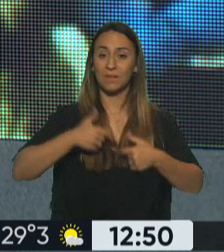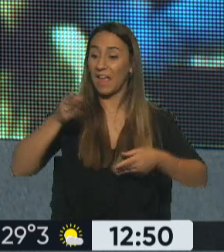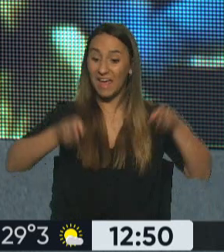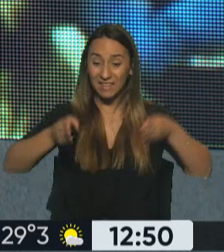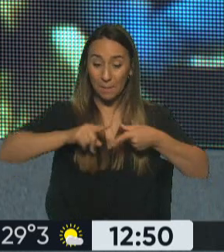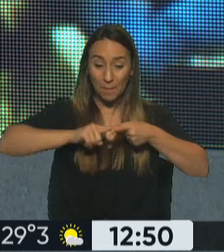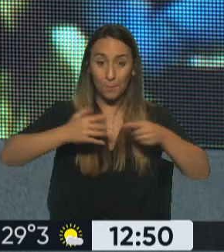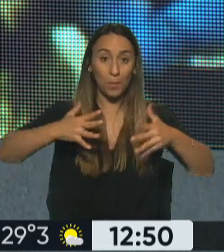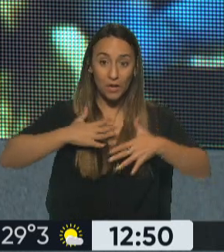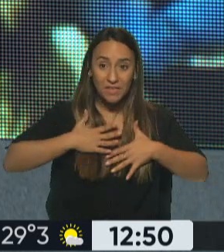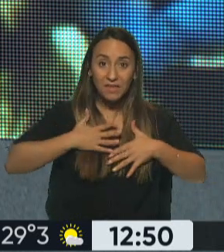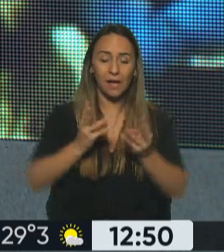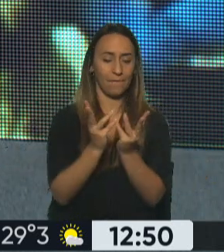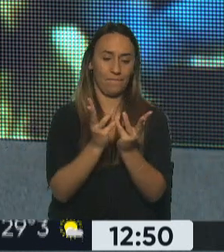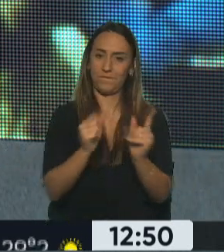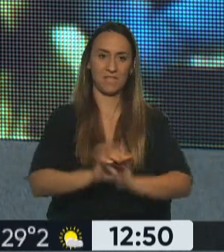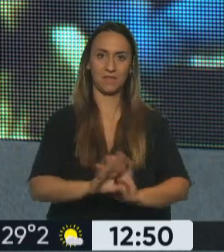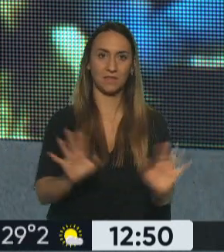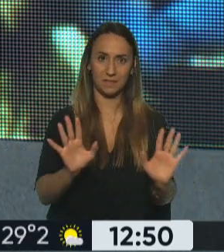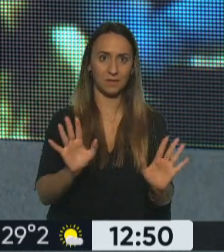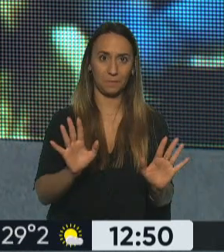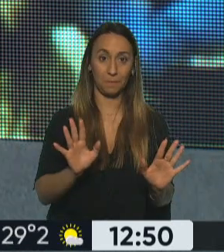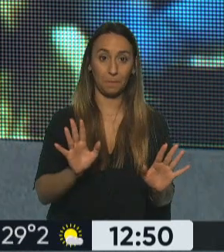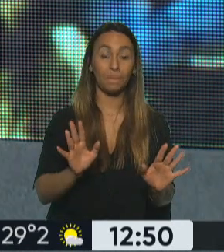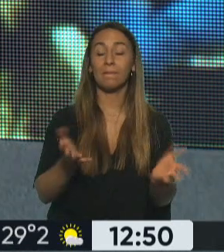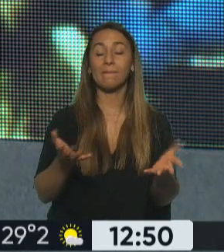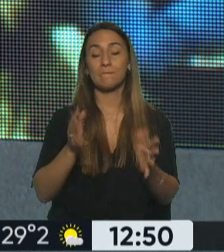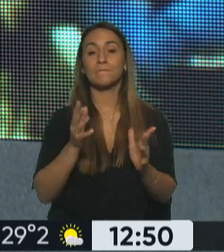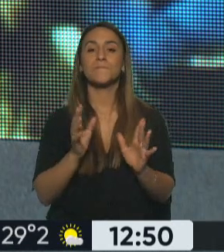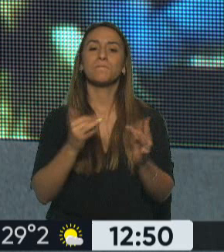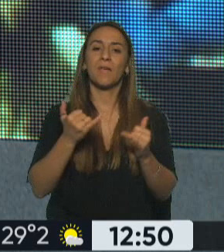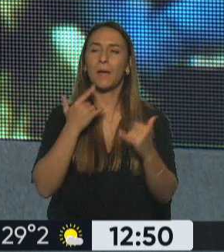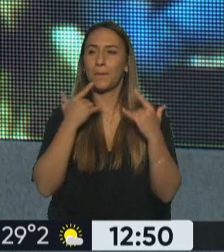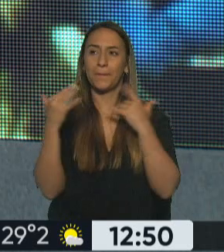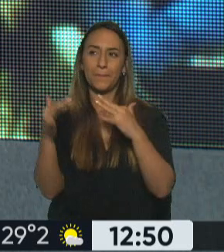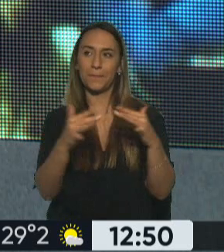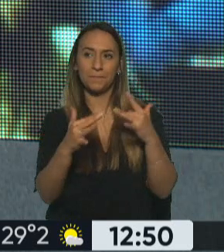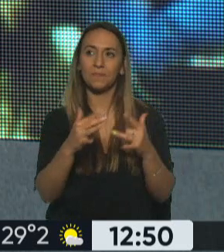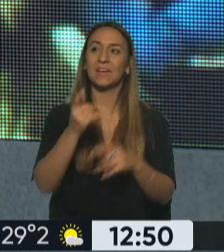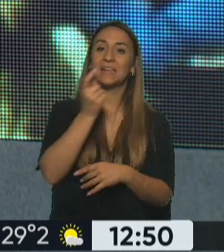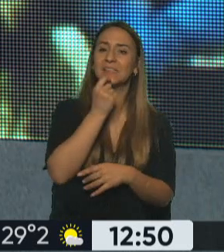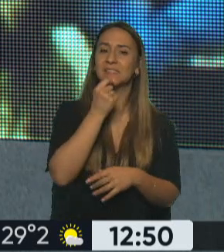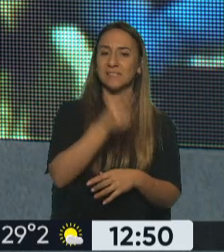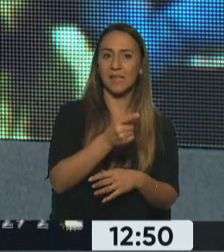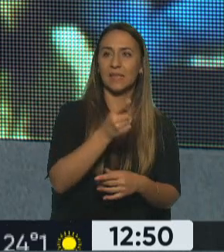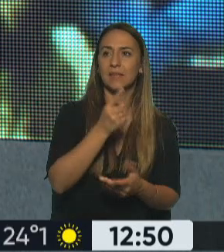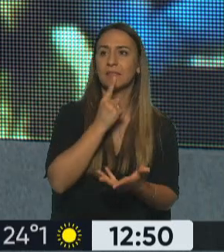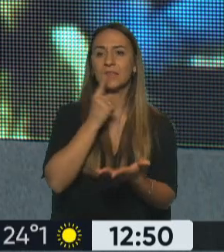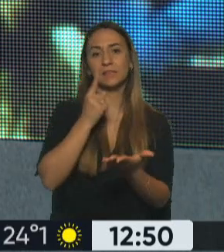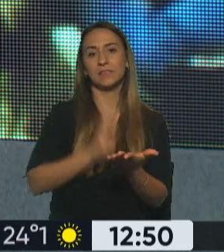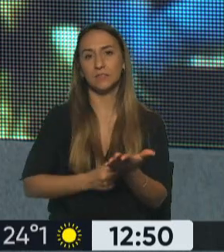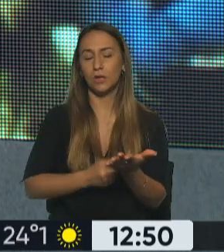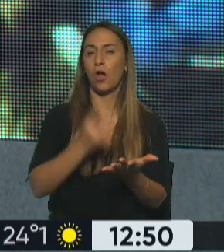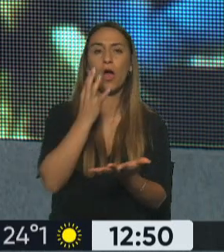política para él en este contexto Y es más aparecieron algunas versiones sobre si tomaría o no alguna decisión vinculada con